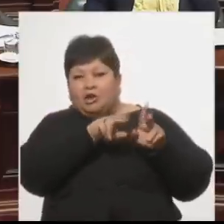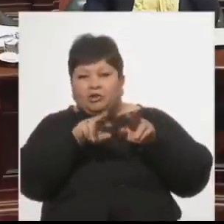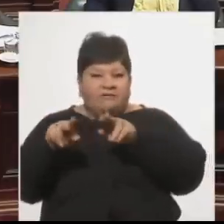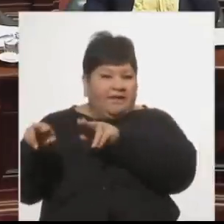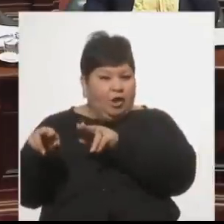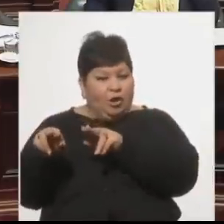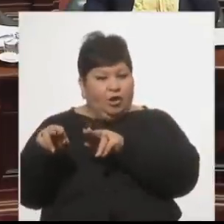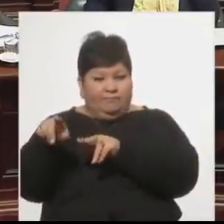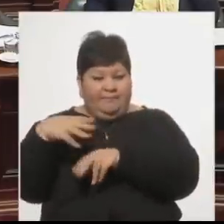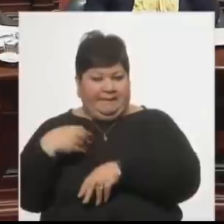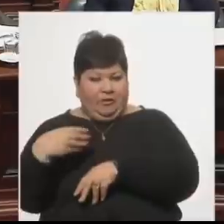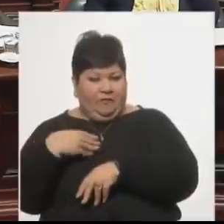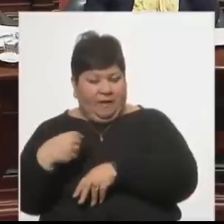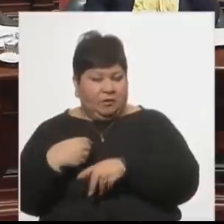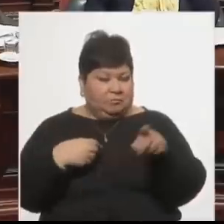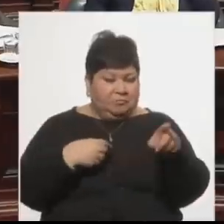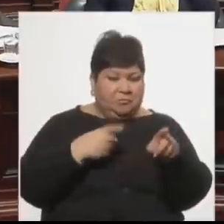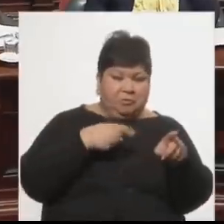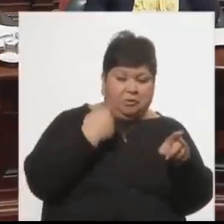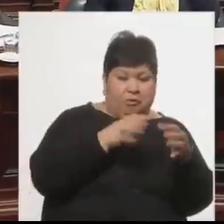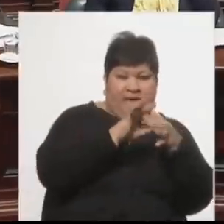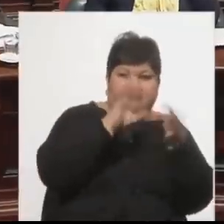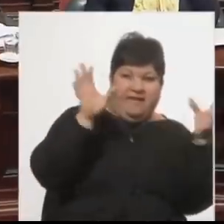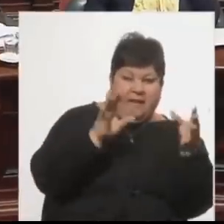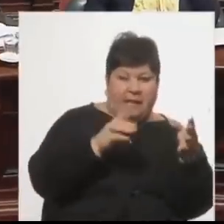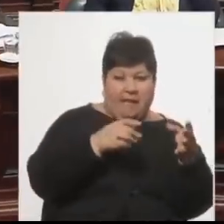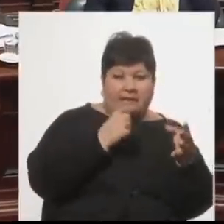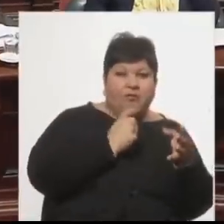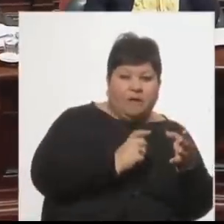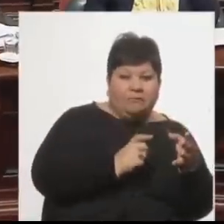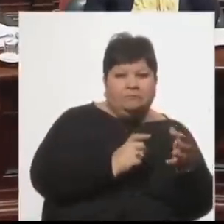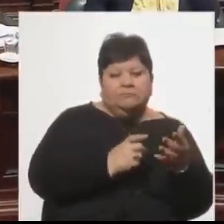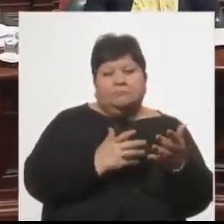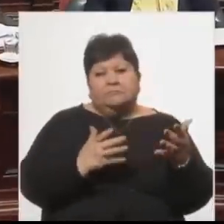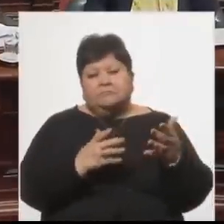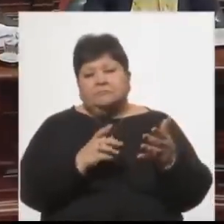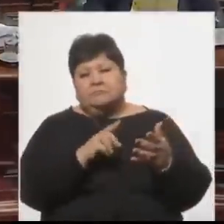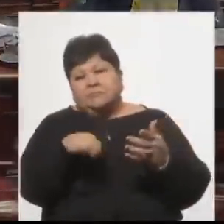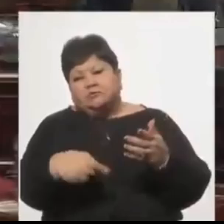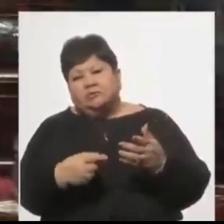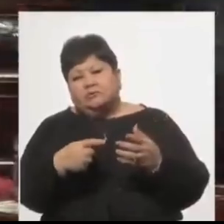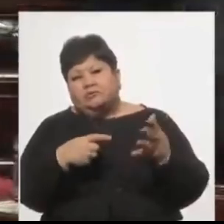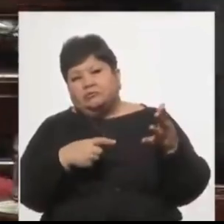británico, el Partido Nacional. Luego nosotros, devenidos socialdemocracia.